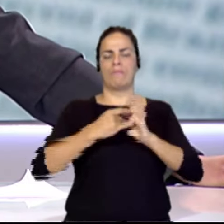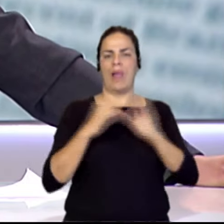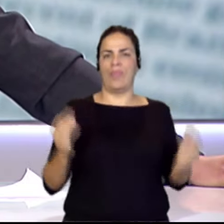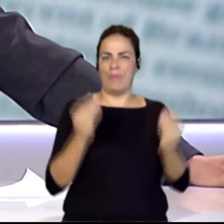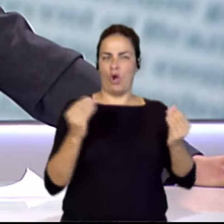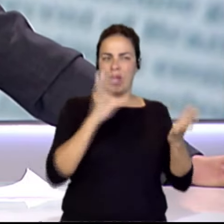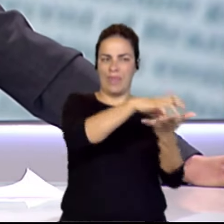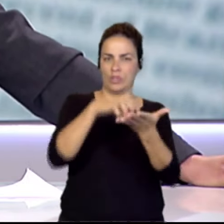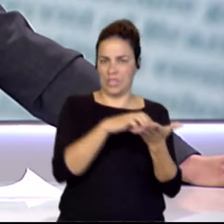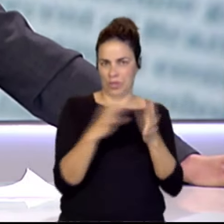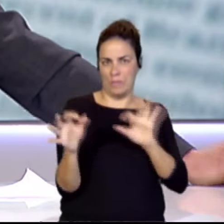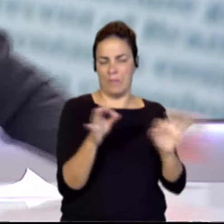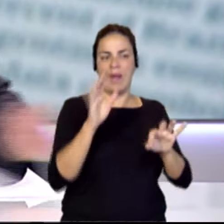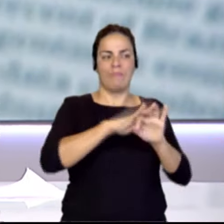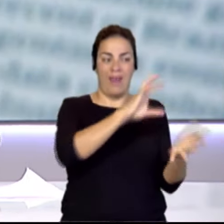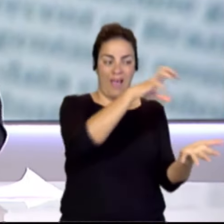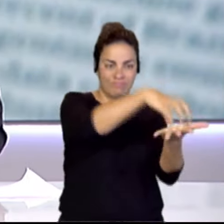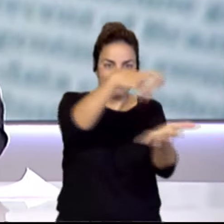adaptar las